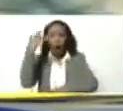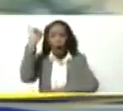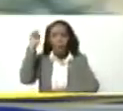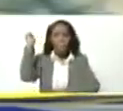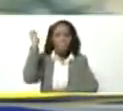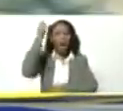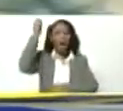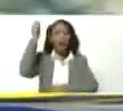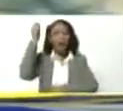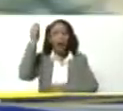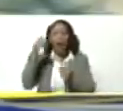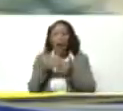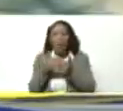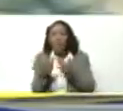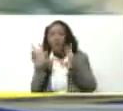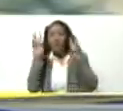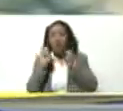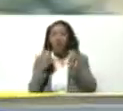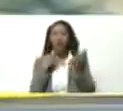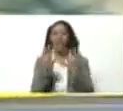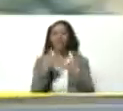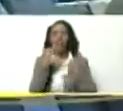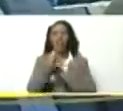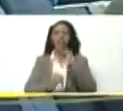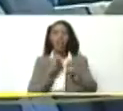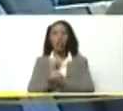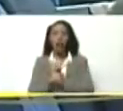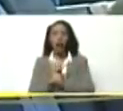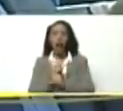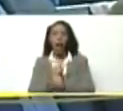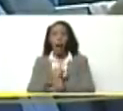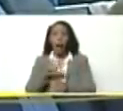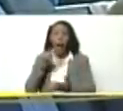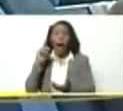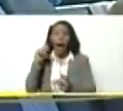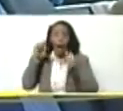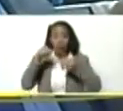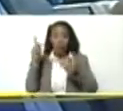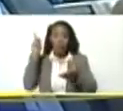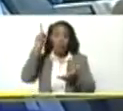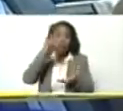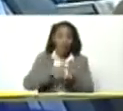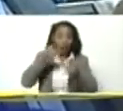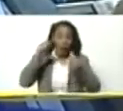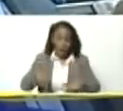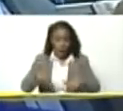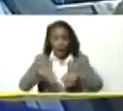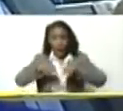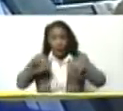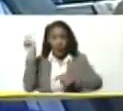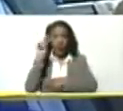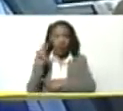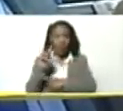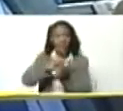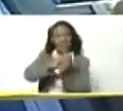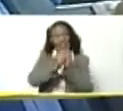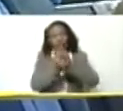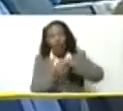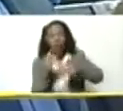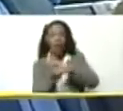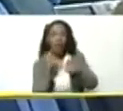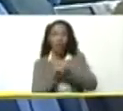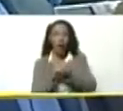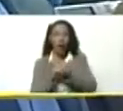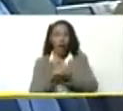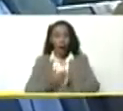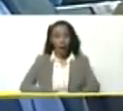en la inauguración de la FITBEN, quien pisa esta tierra se convierte automáticamente en un hijo